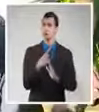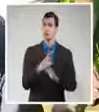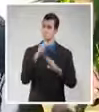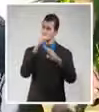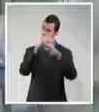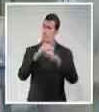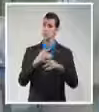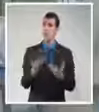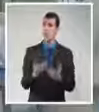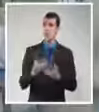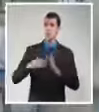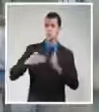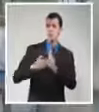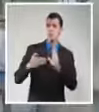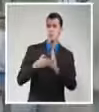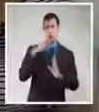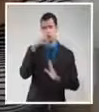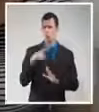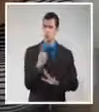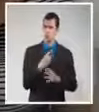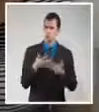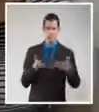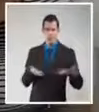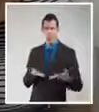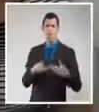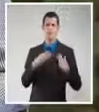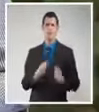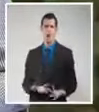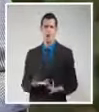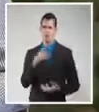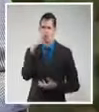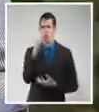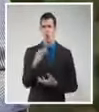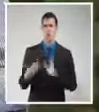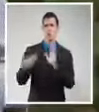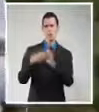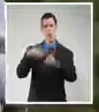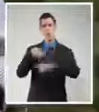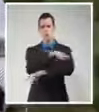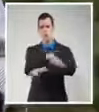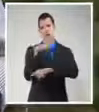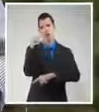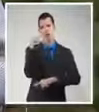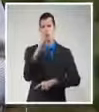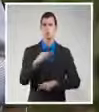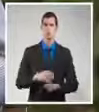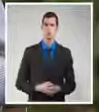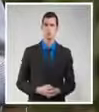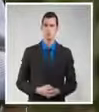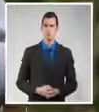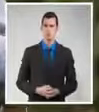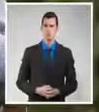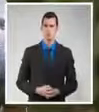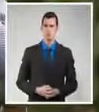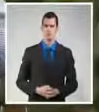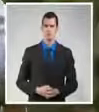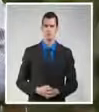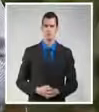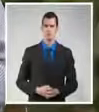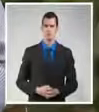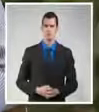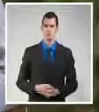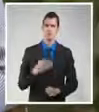presión, cerrada al chantaje, a la injerencia extranjera. Y desde ese presente que nos avisora